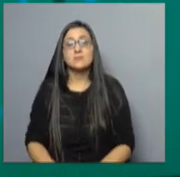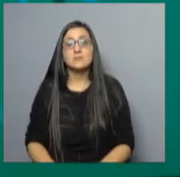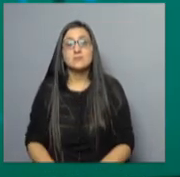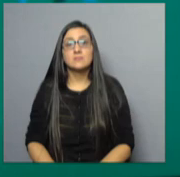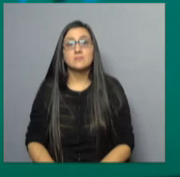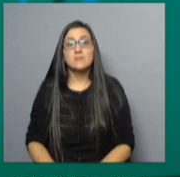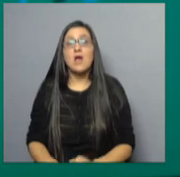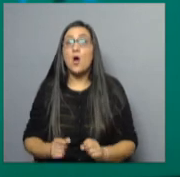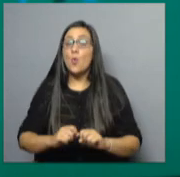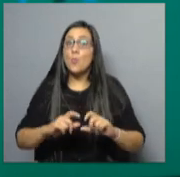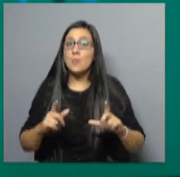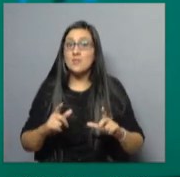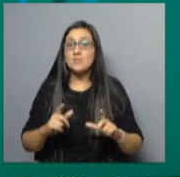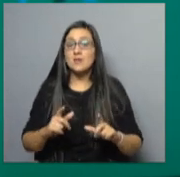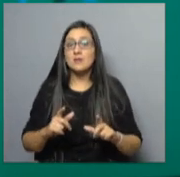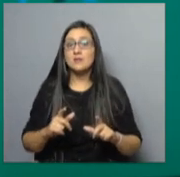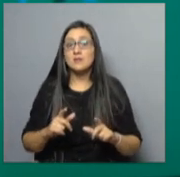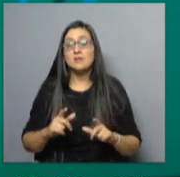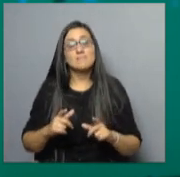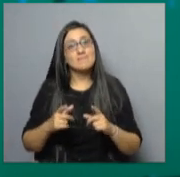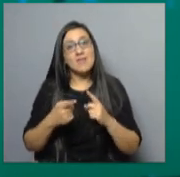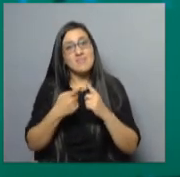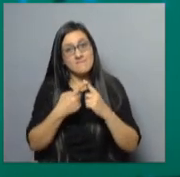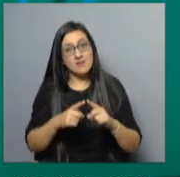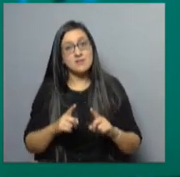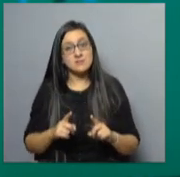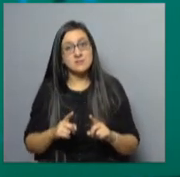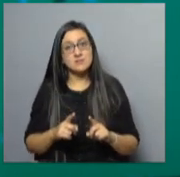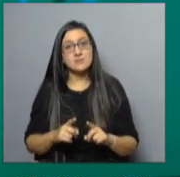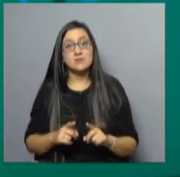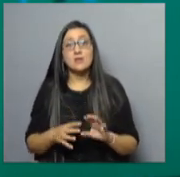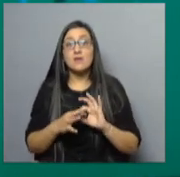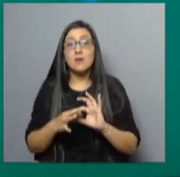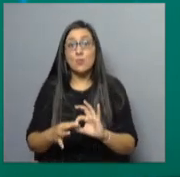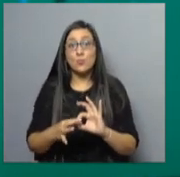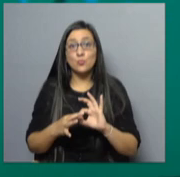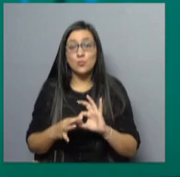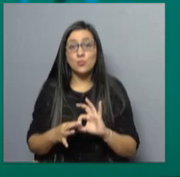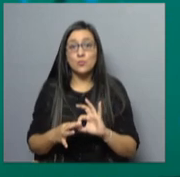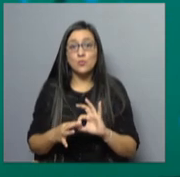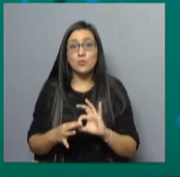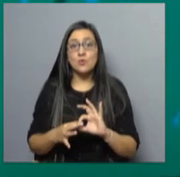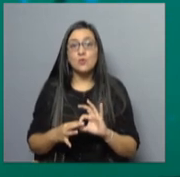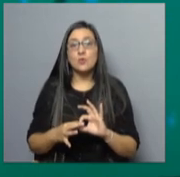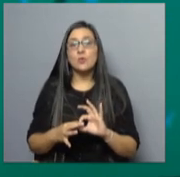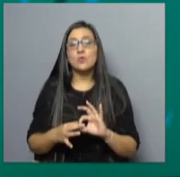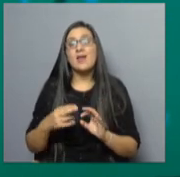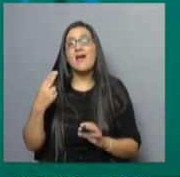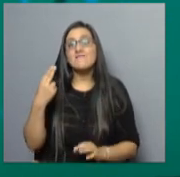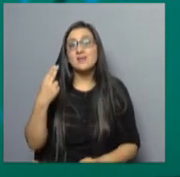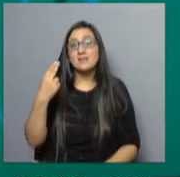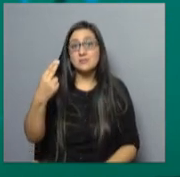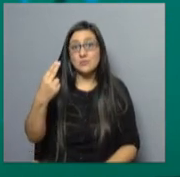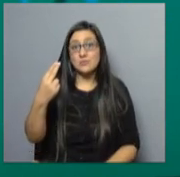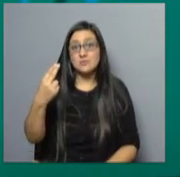vista aumentan sus capacidades discrecionales que van muy en sintonía con esto que yo decía con este clima de habilitación